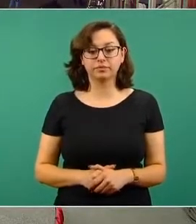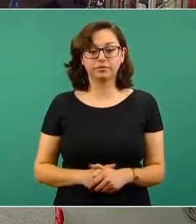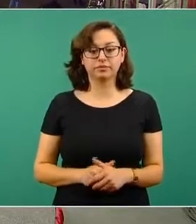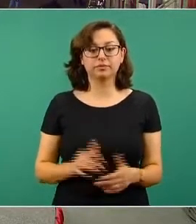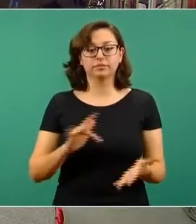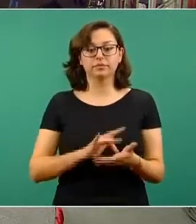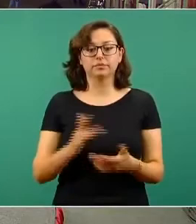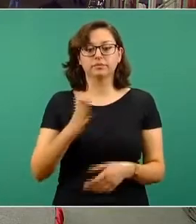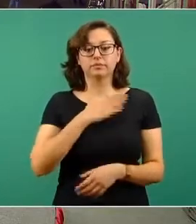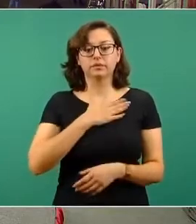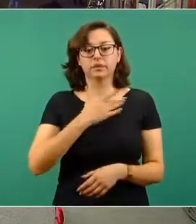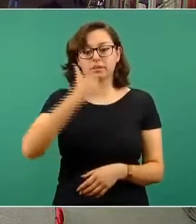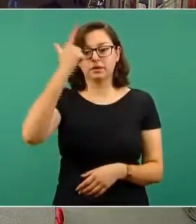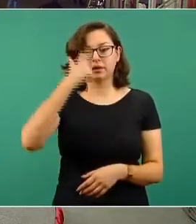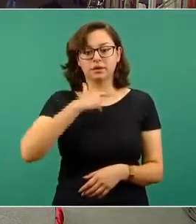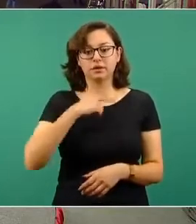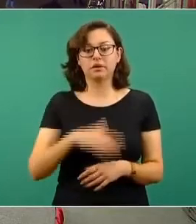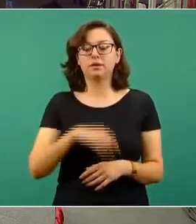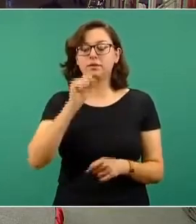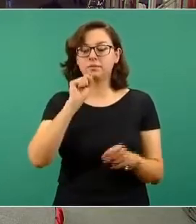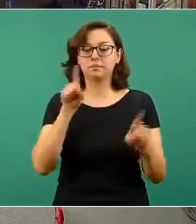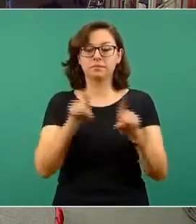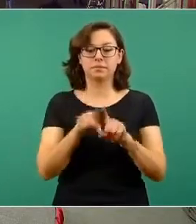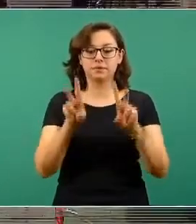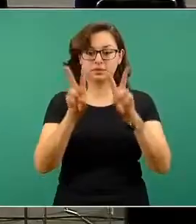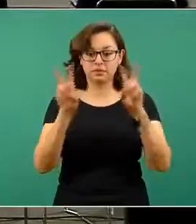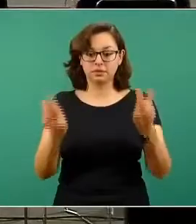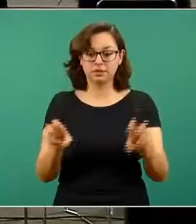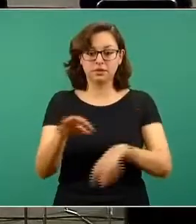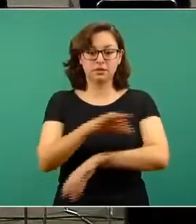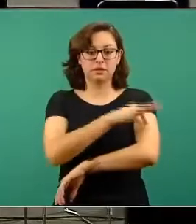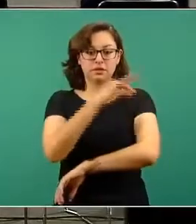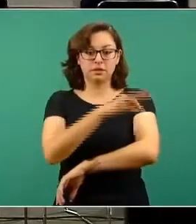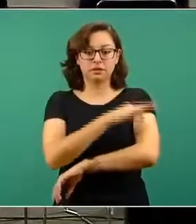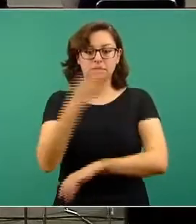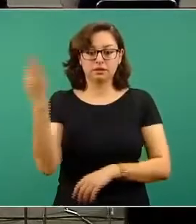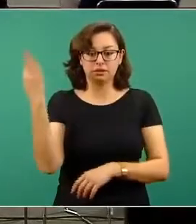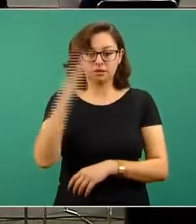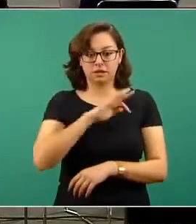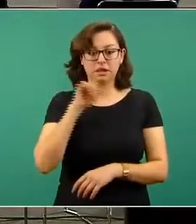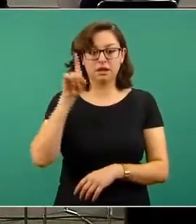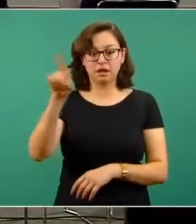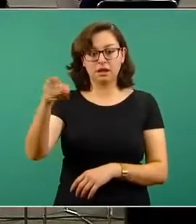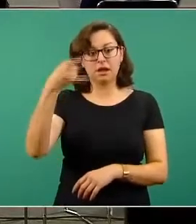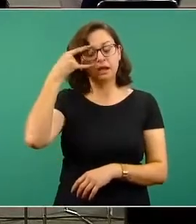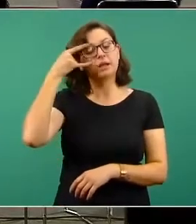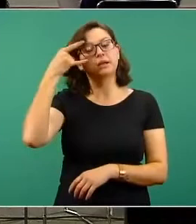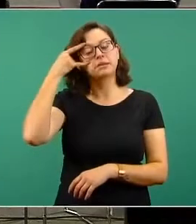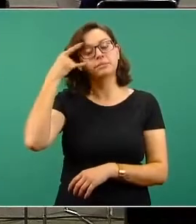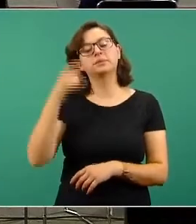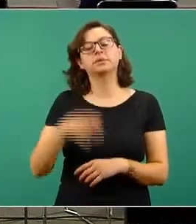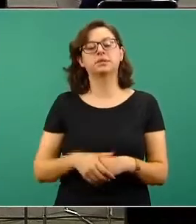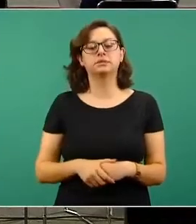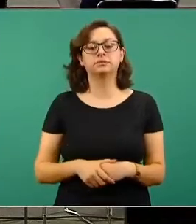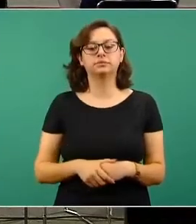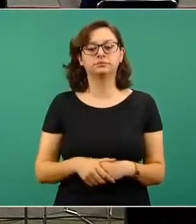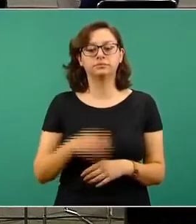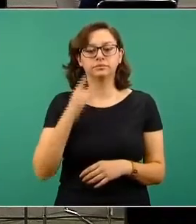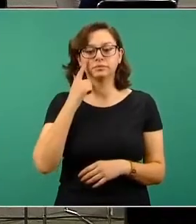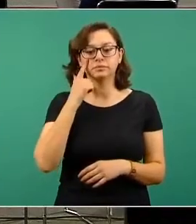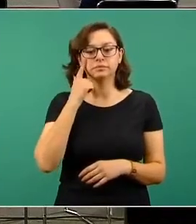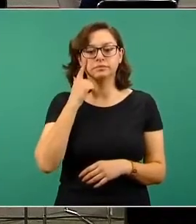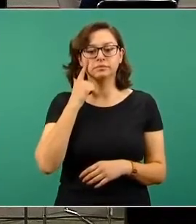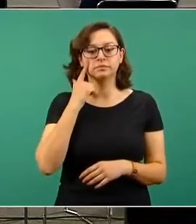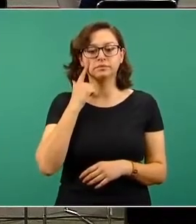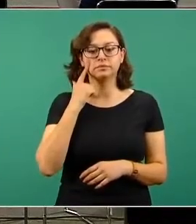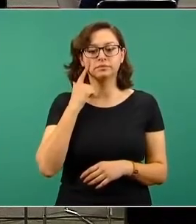Gracias, buenas noches. Sobre este tema de las falsas vacunas en Campeche, quiero saber si la COFEPRIS supo o sabe